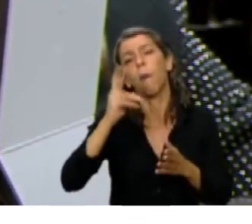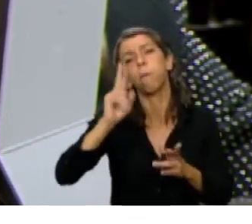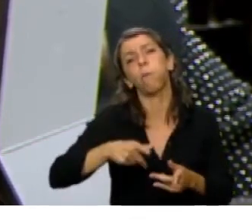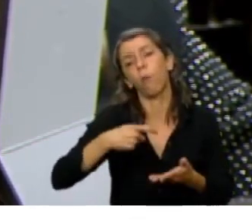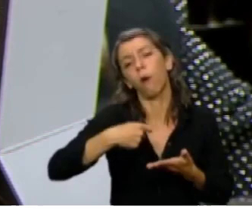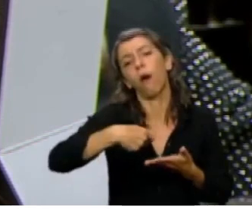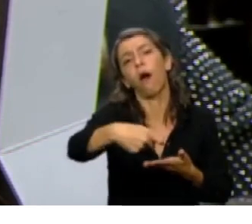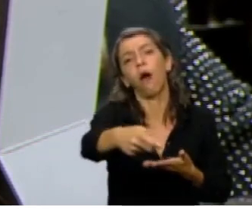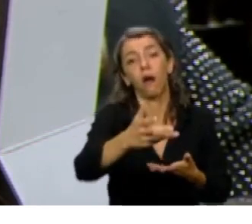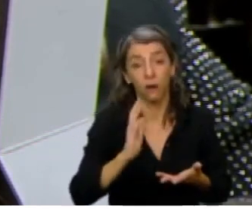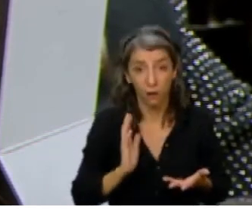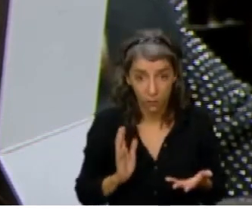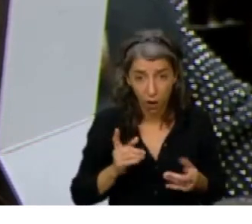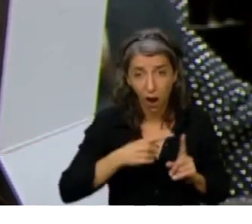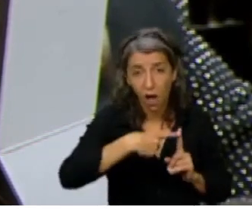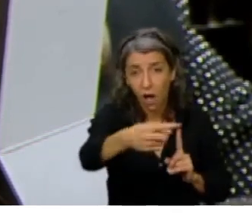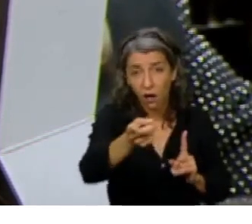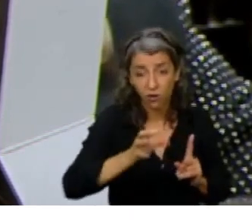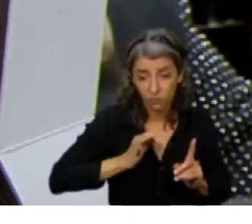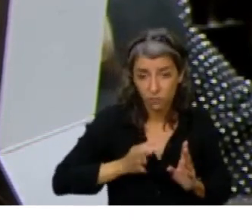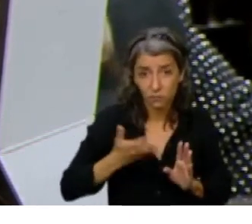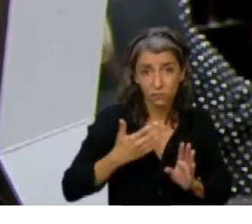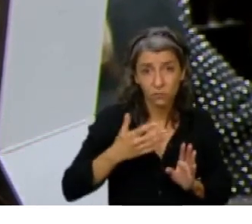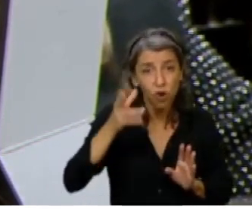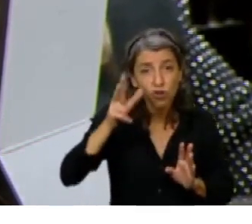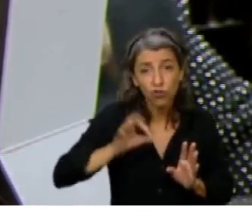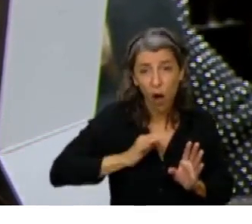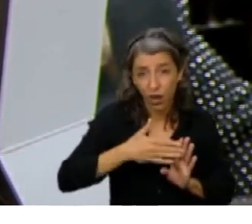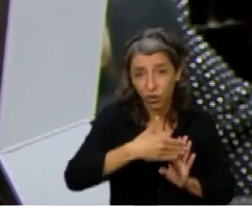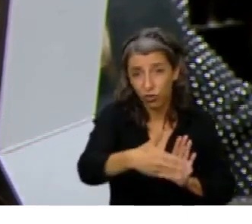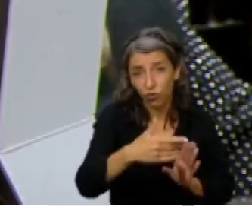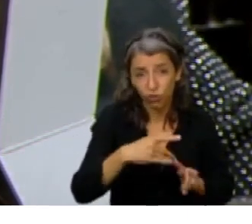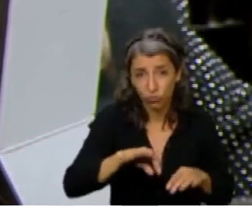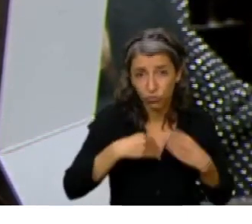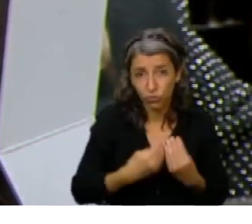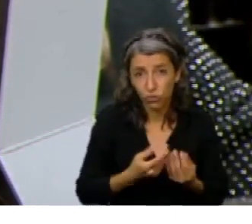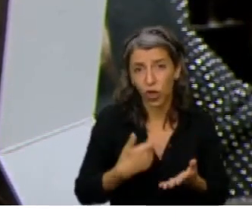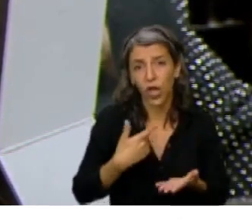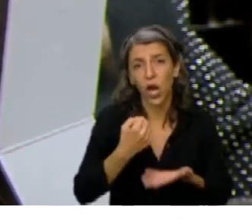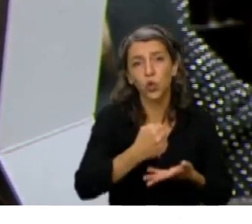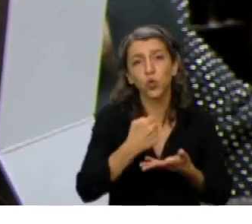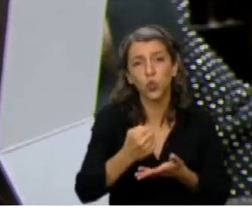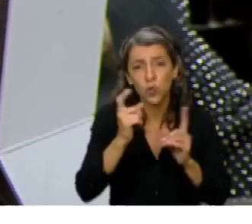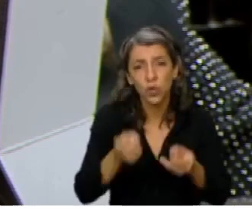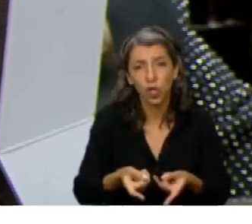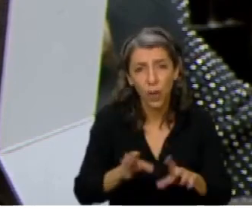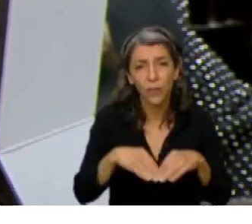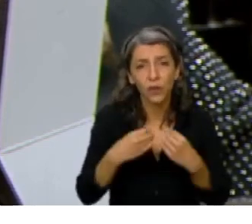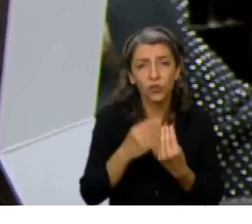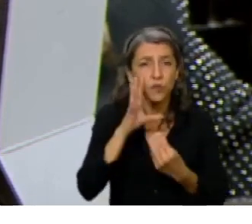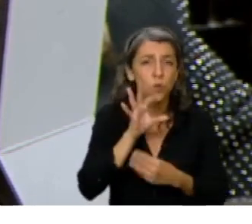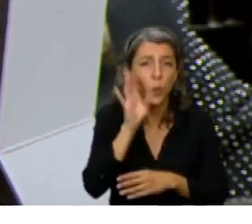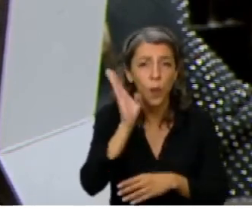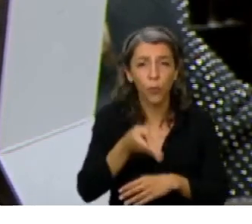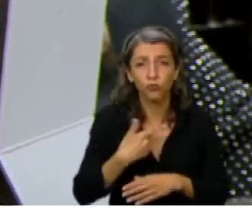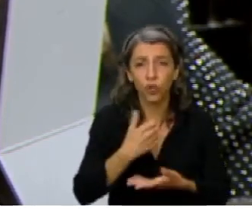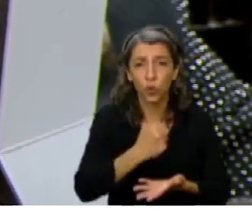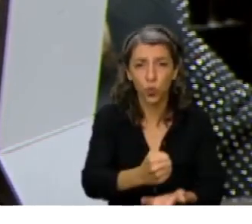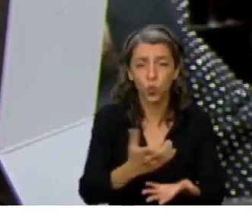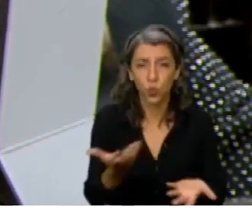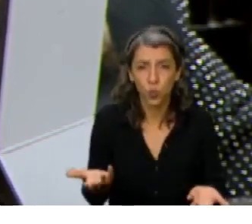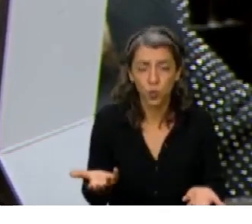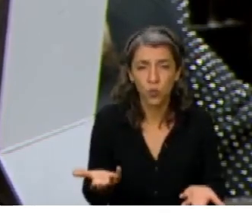tiempo. Fueron planes a 8 años de plazo con tasas subsidiadas con más del 50% de